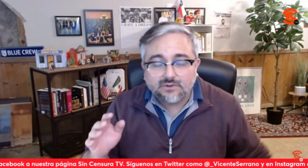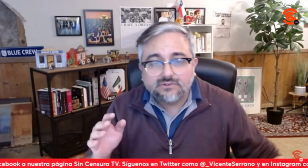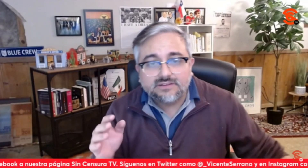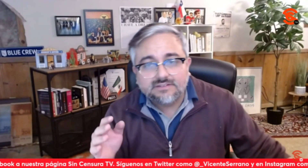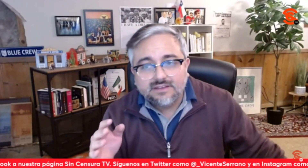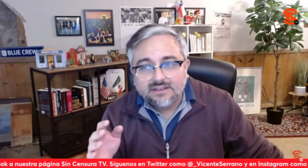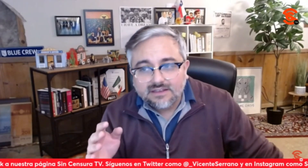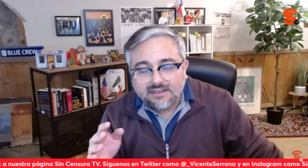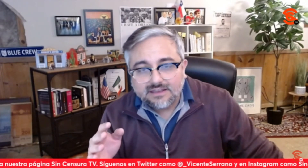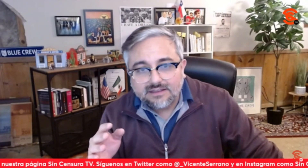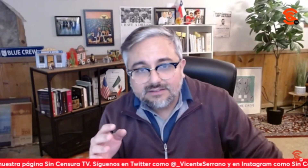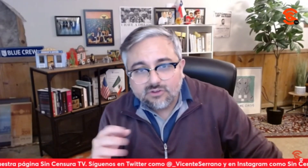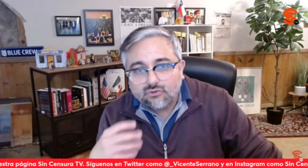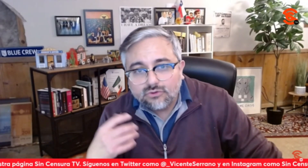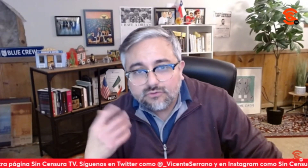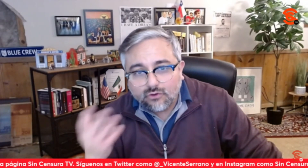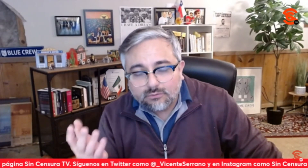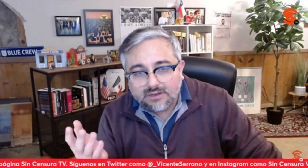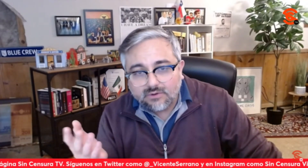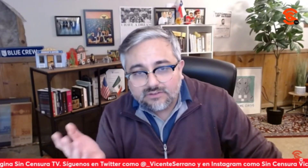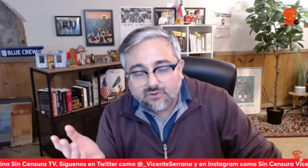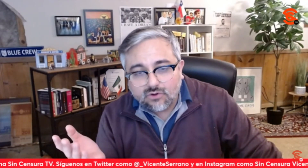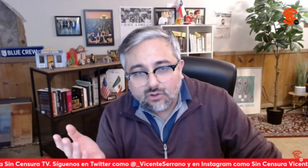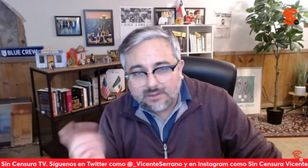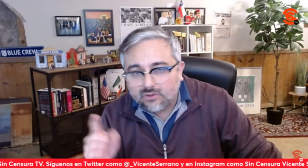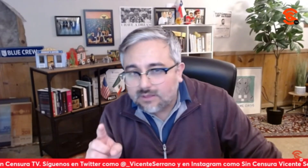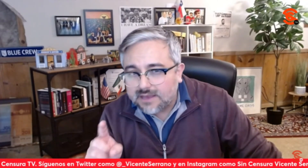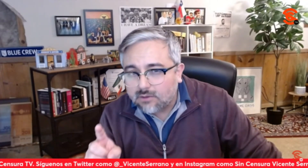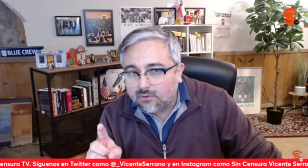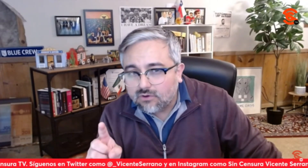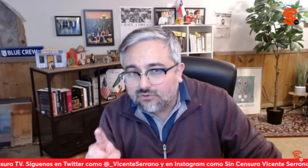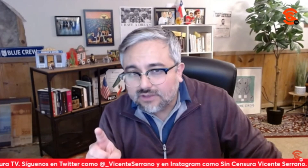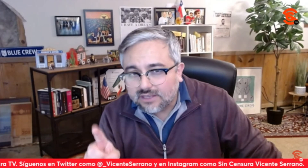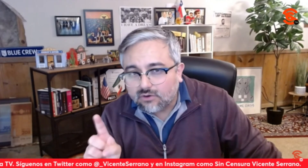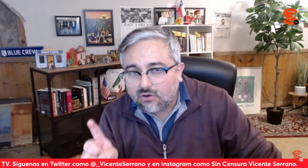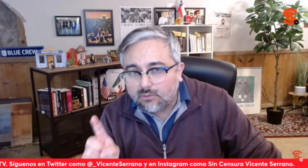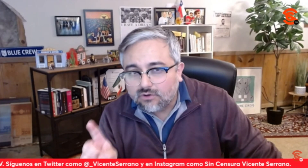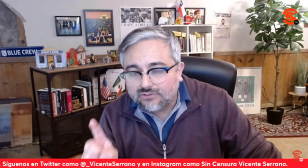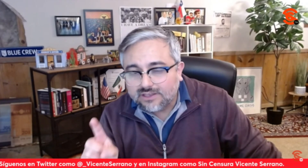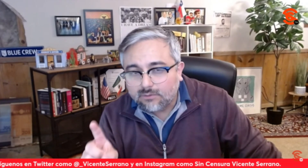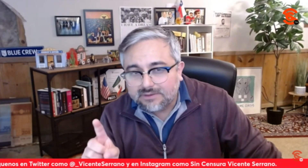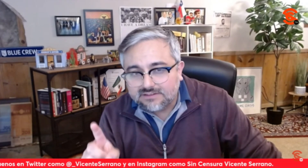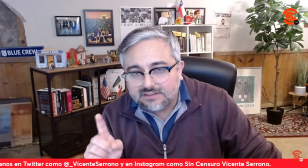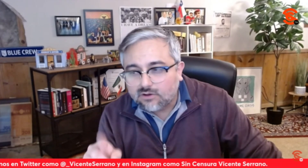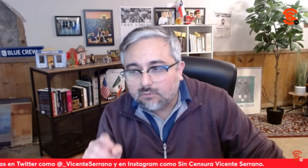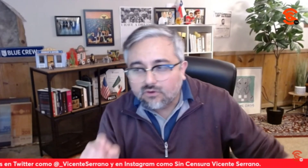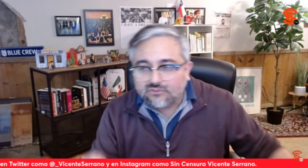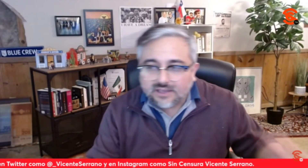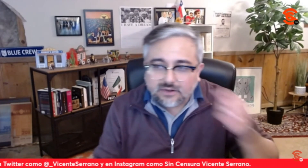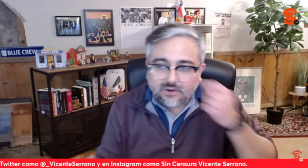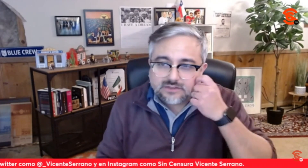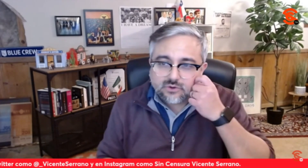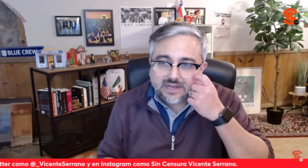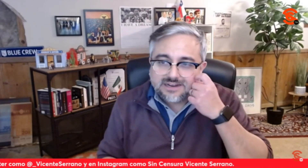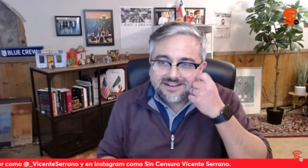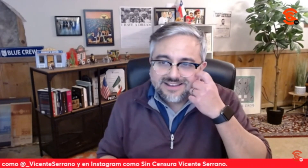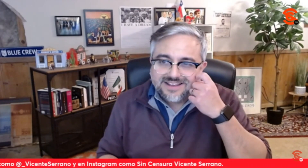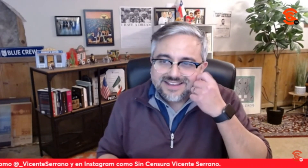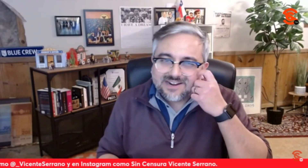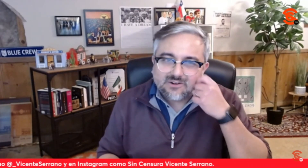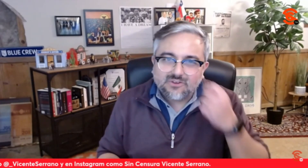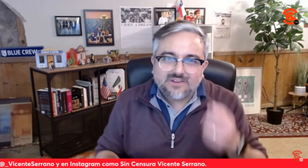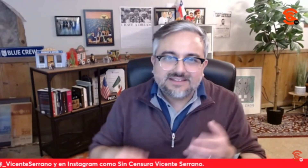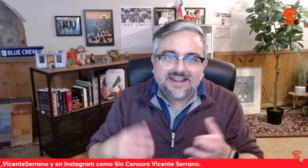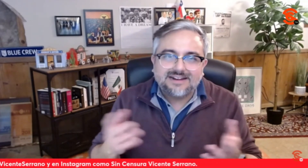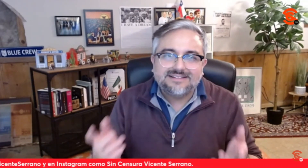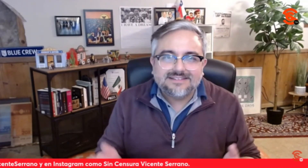aquel entonces dio su informe Lorenzo Córdoba, todavía como consejero, no como consejero presidente, como consejero electoral.